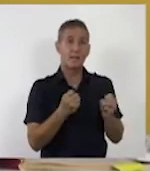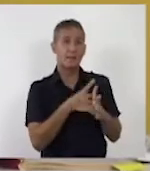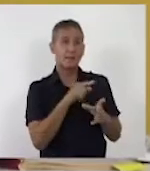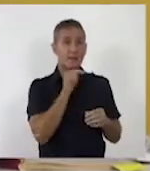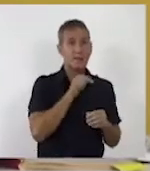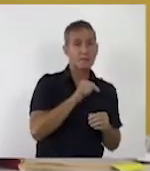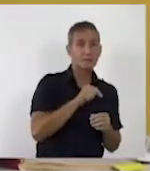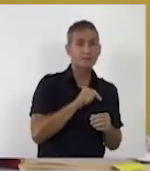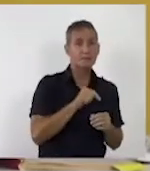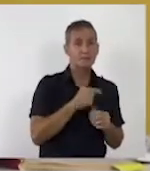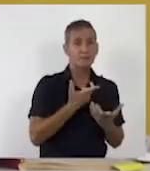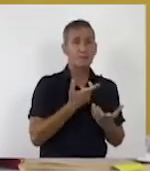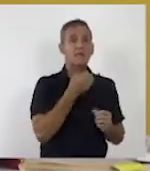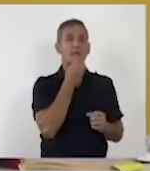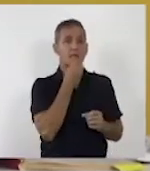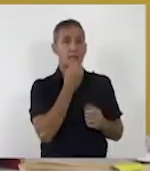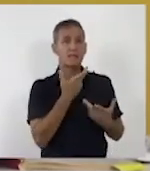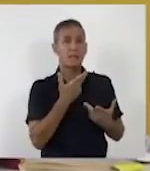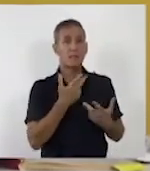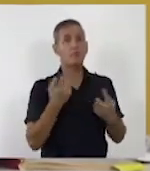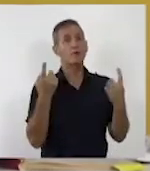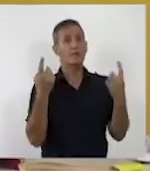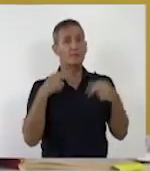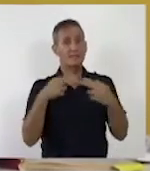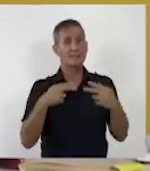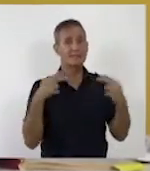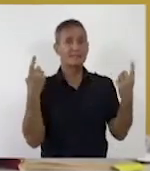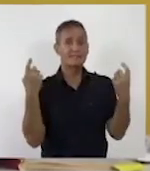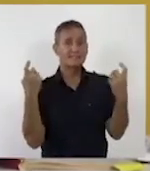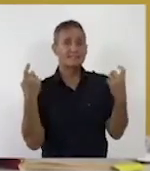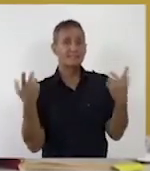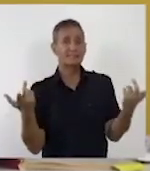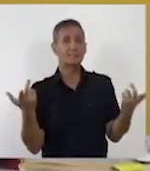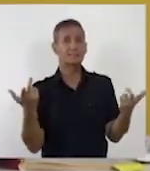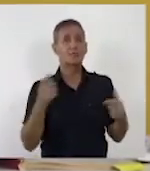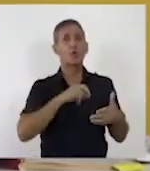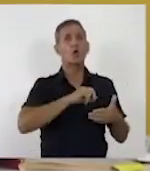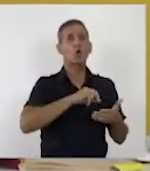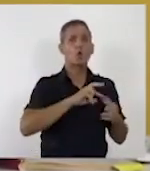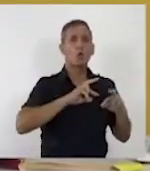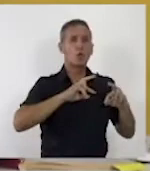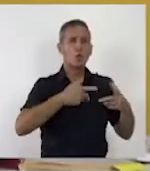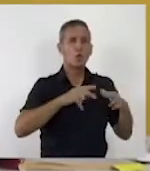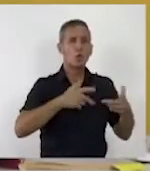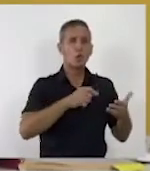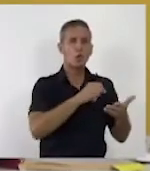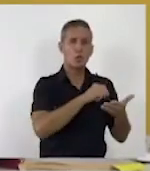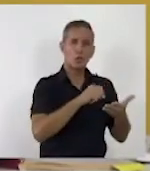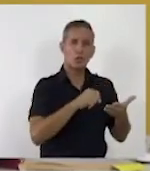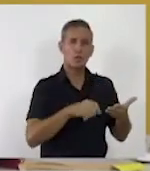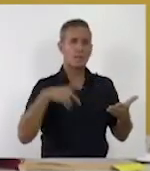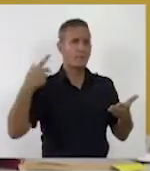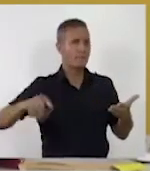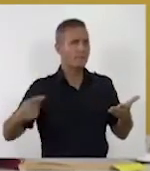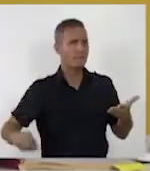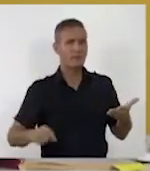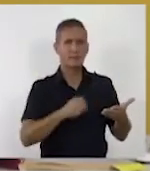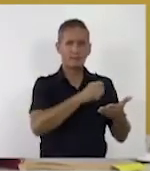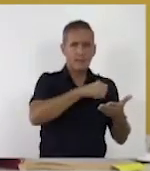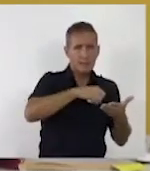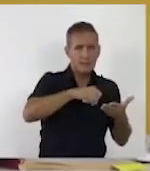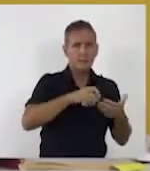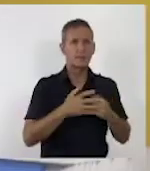en el cuaderno que les va a permitir si es necesario copiar nuevamente el texto y así ejercita en la práctica